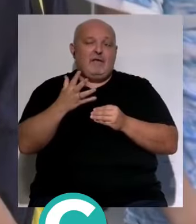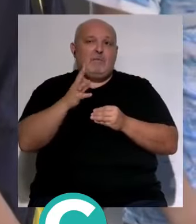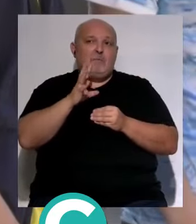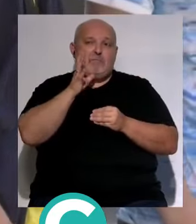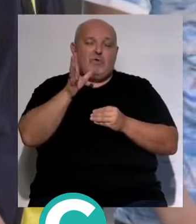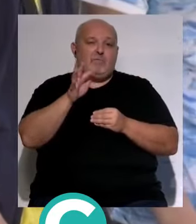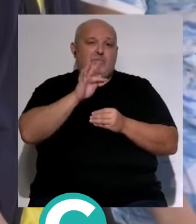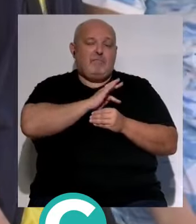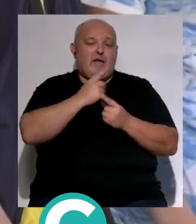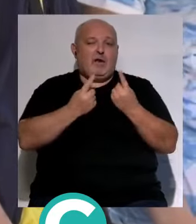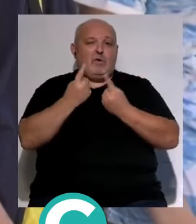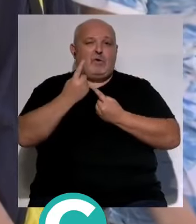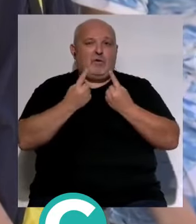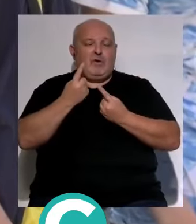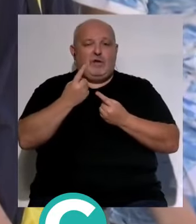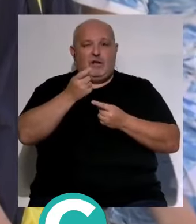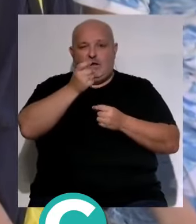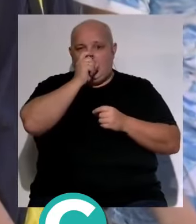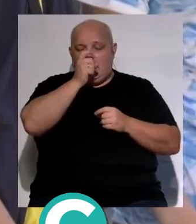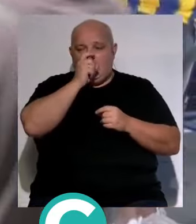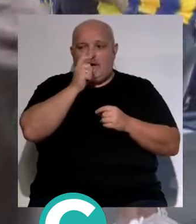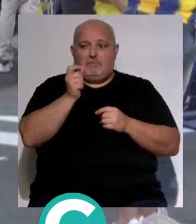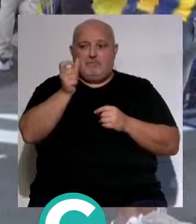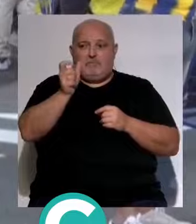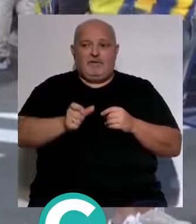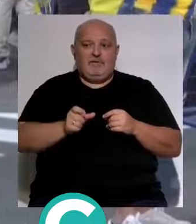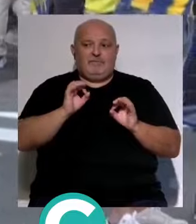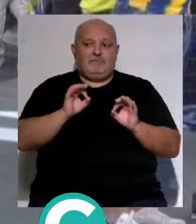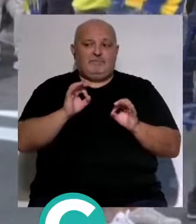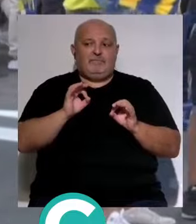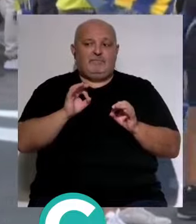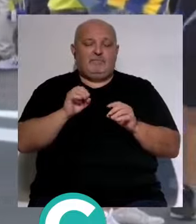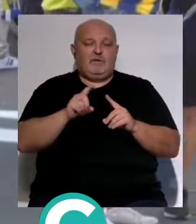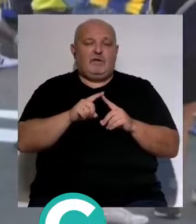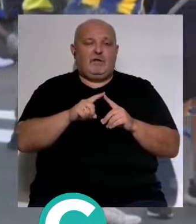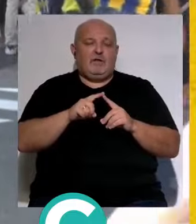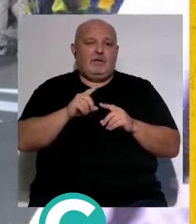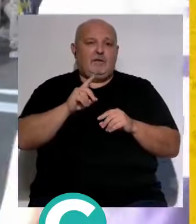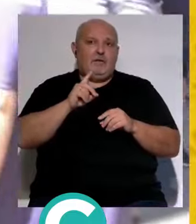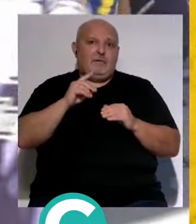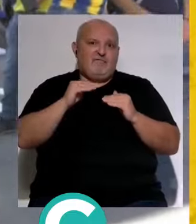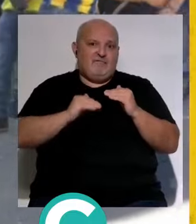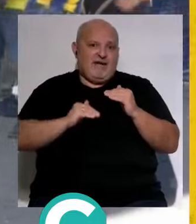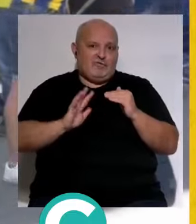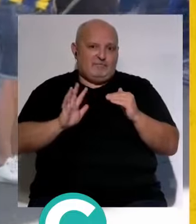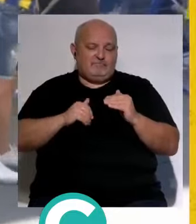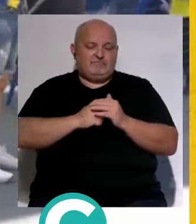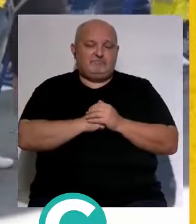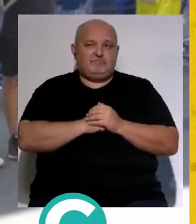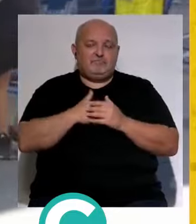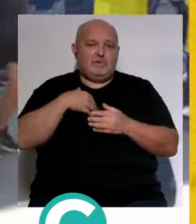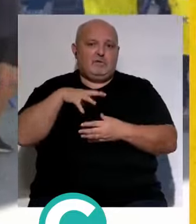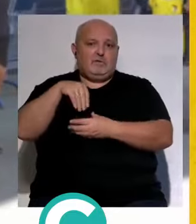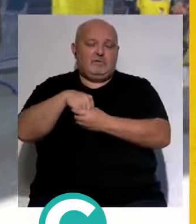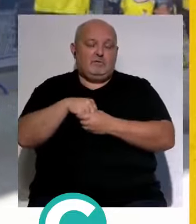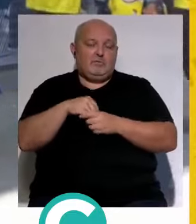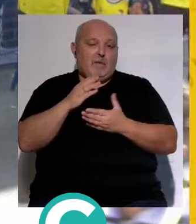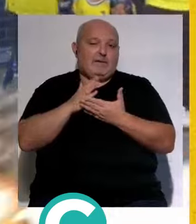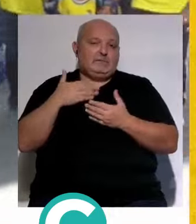está premiando a los abonados de toda la vida, poniendo precios que es verdad que son demasiado bajos, yo me incluyo ahí, por